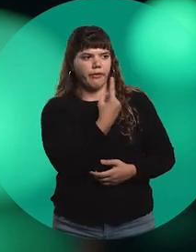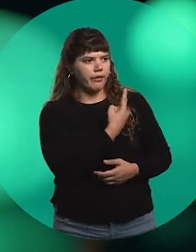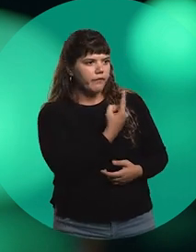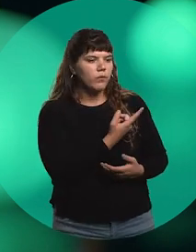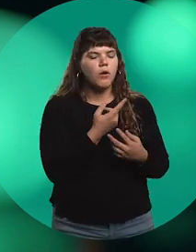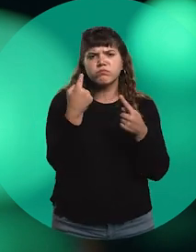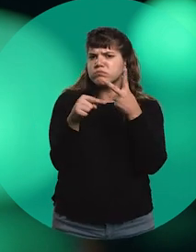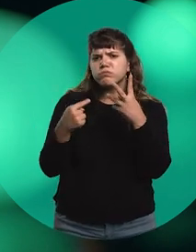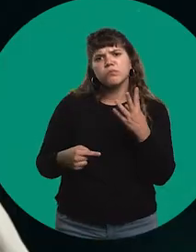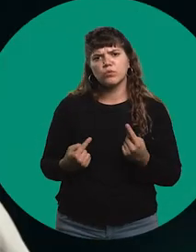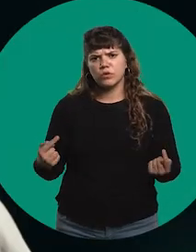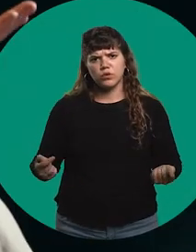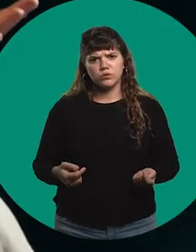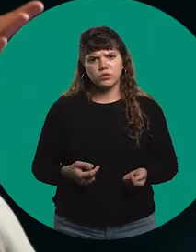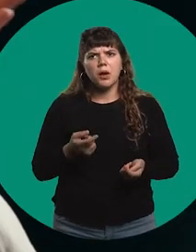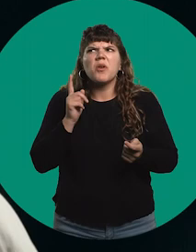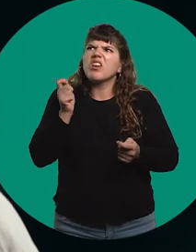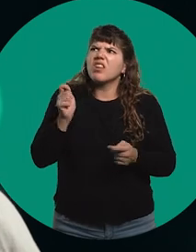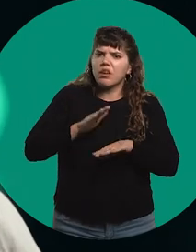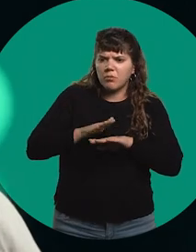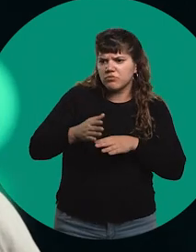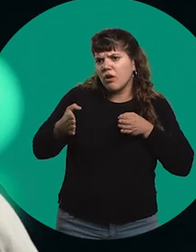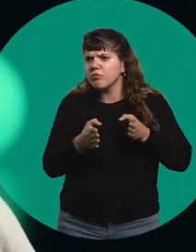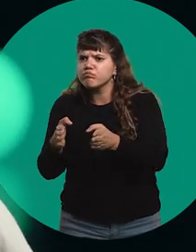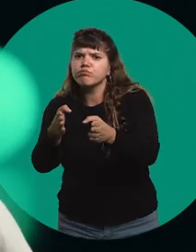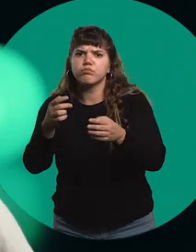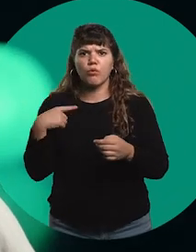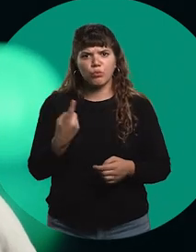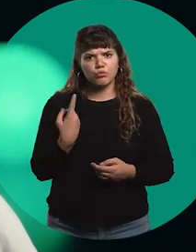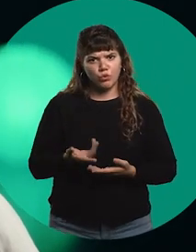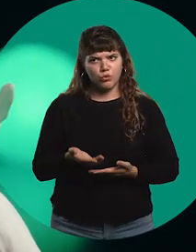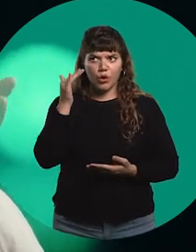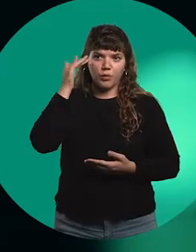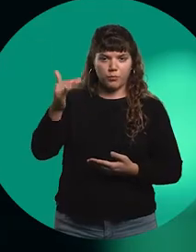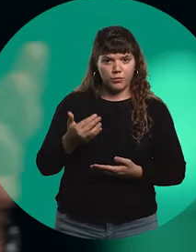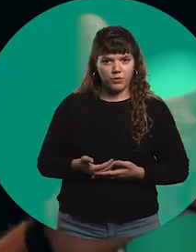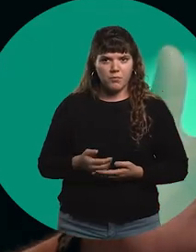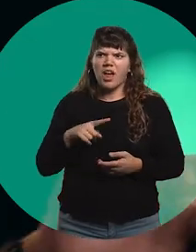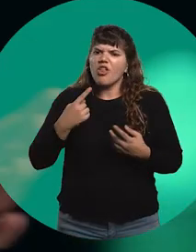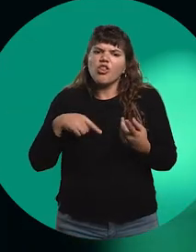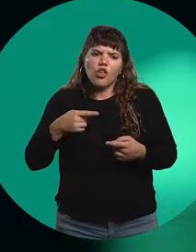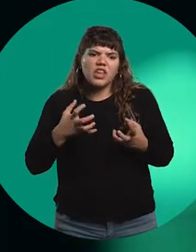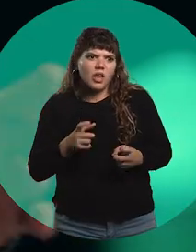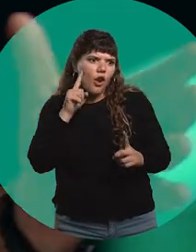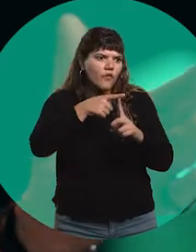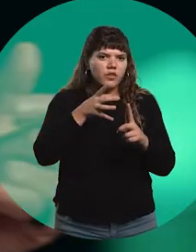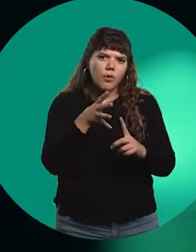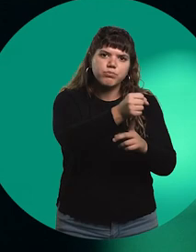individualismo, en fin. Pero ¿quién conduce ese carrito desde la docencia? Somos nosotros. Entonces, bueno, ¿para dónde queremos que vaya